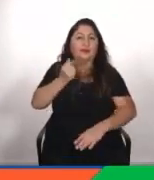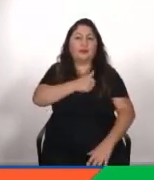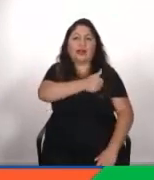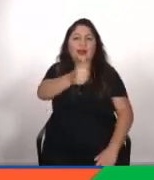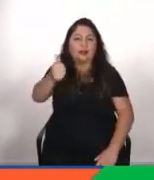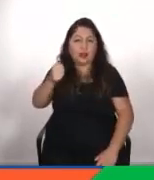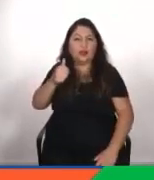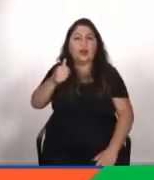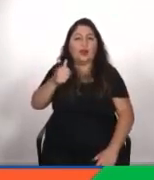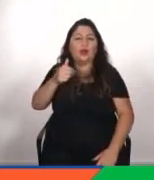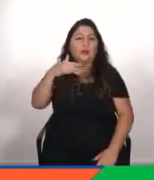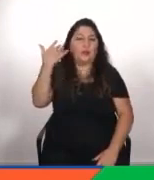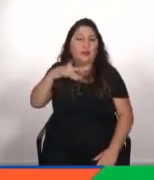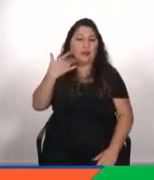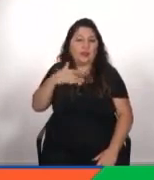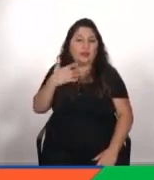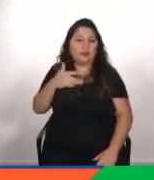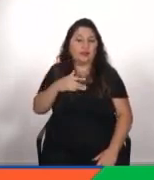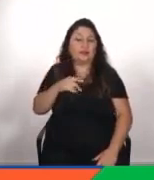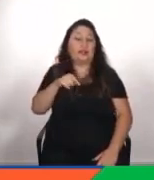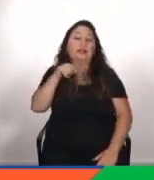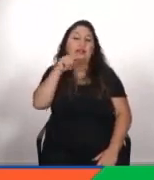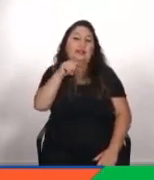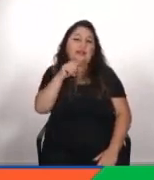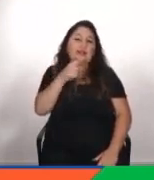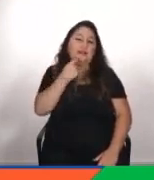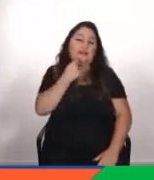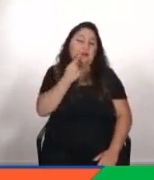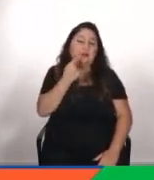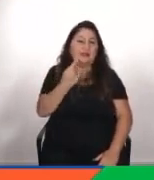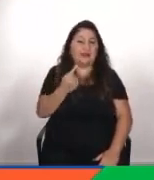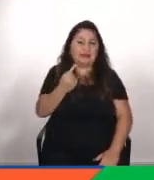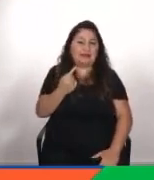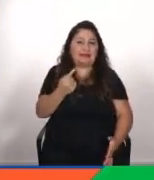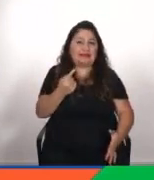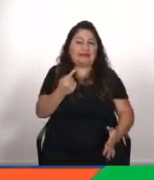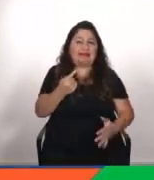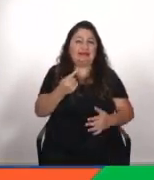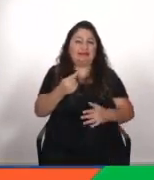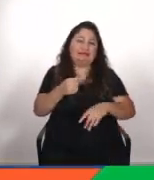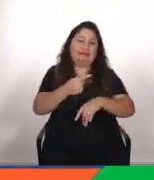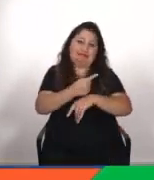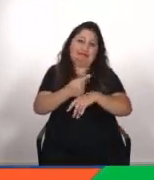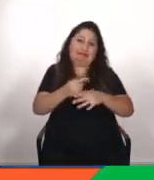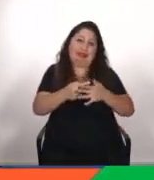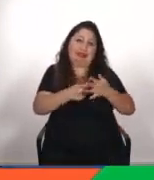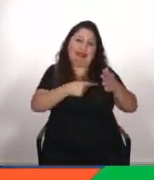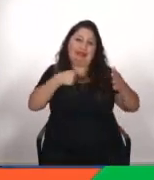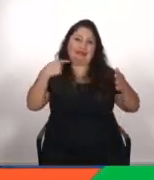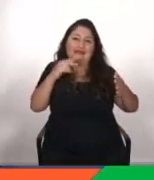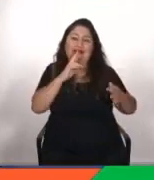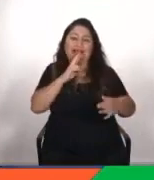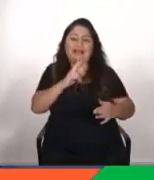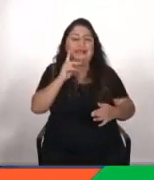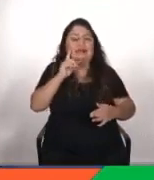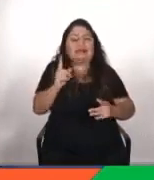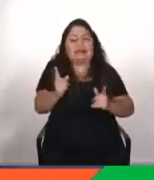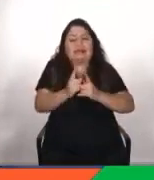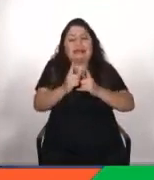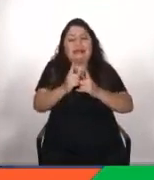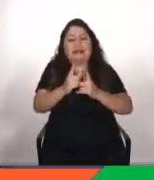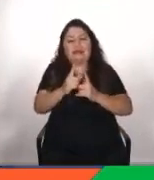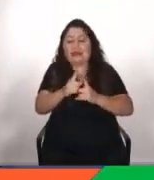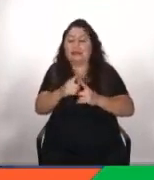en la vida? Uf, pues es una pregunta que nos puede llevar un rato, pero bueno, vamos a tratar de contestarla más o menos así. Yo diría que las matemáticas